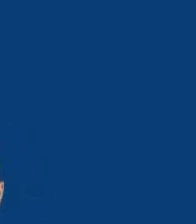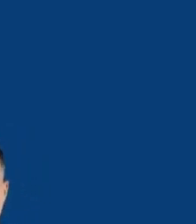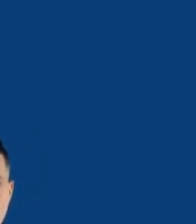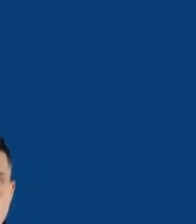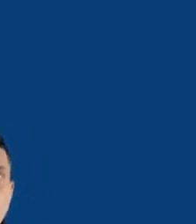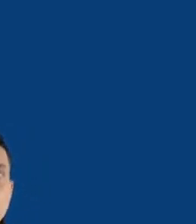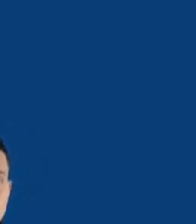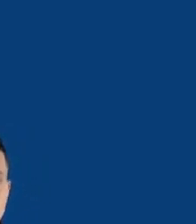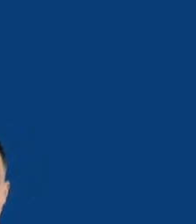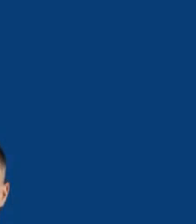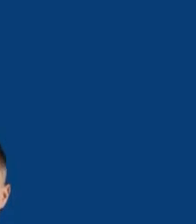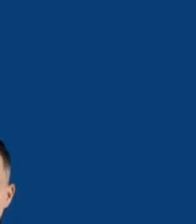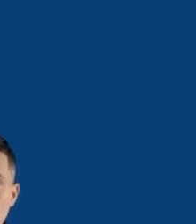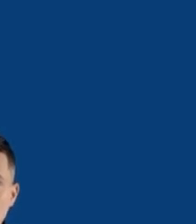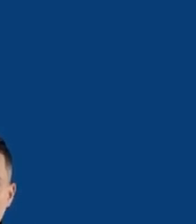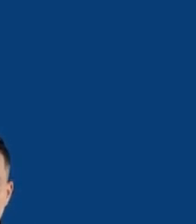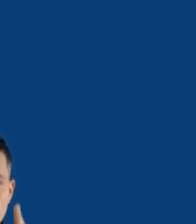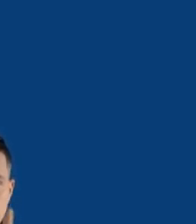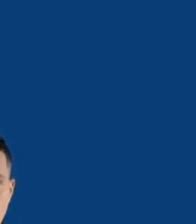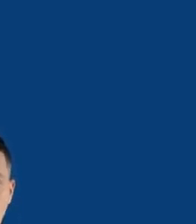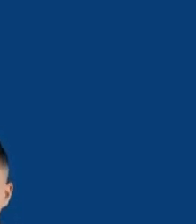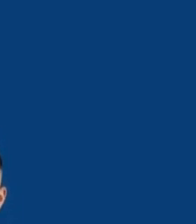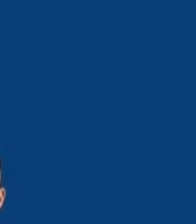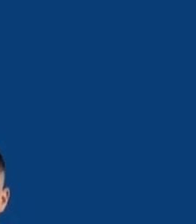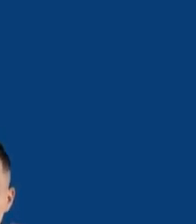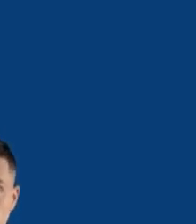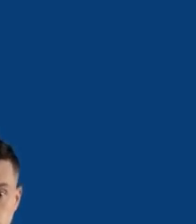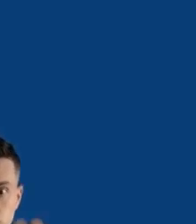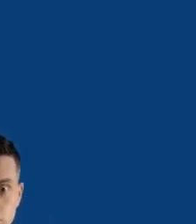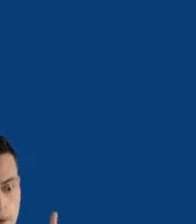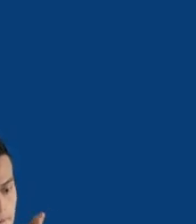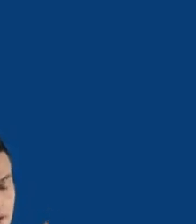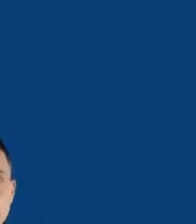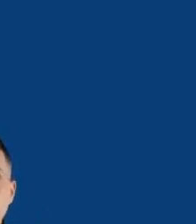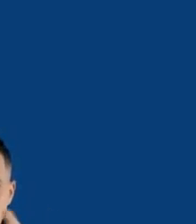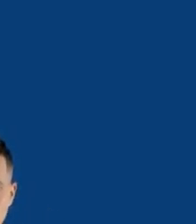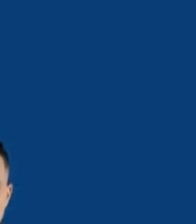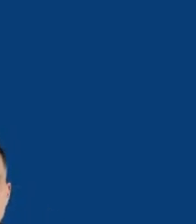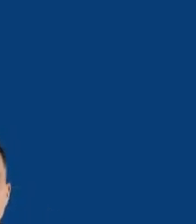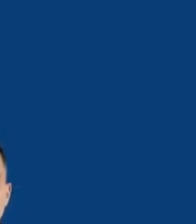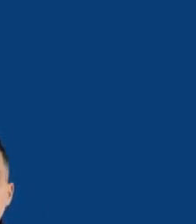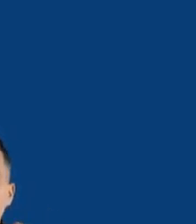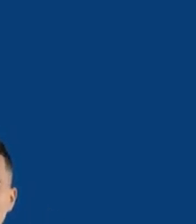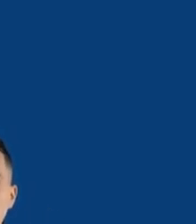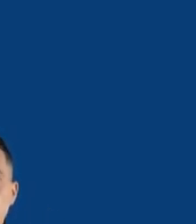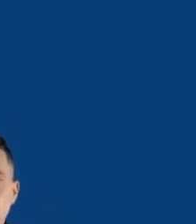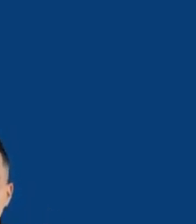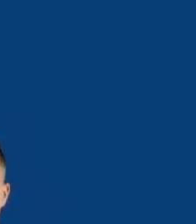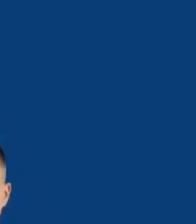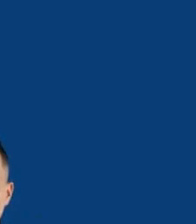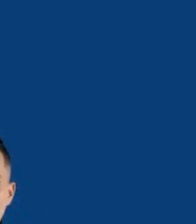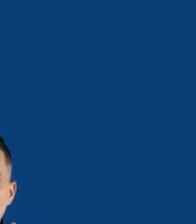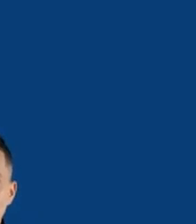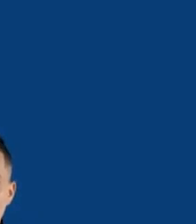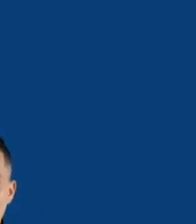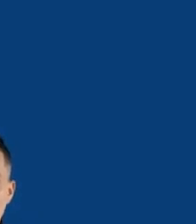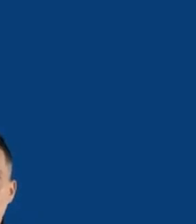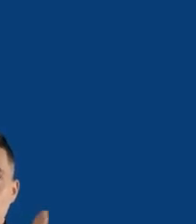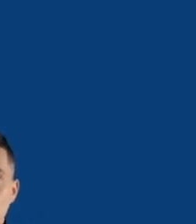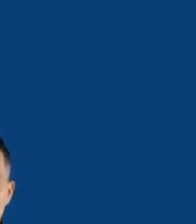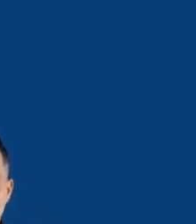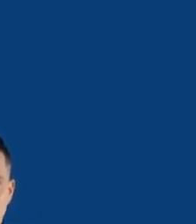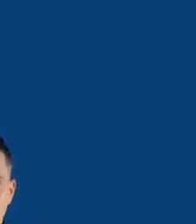servicios, construcción y transporte. La información recogida es insumo fundamental para el desarrollo del censo económico